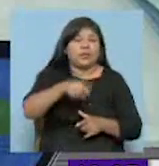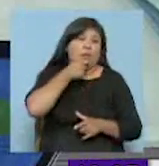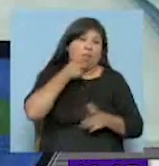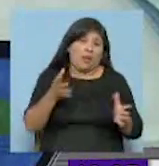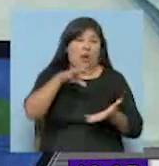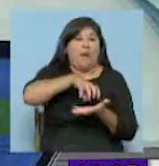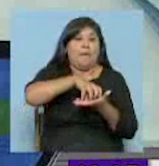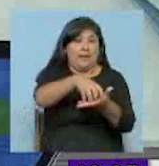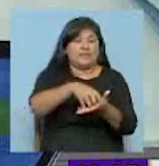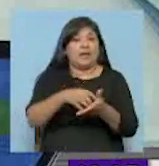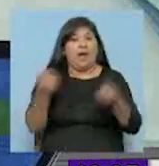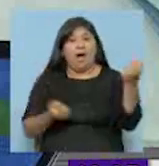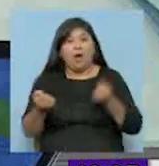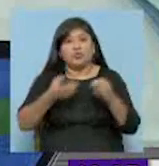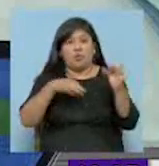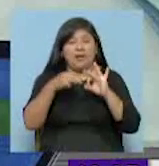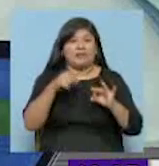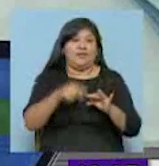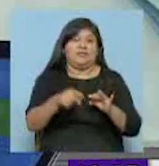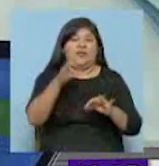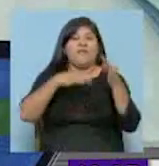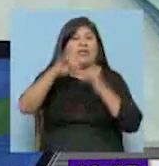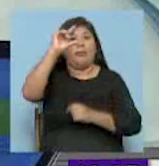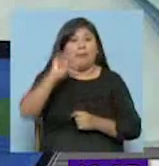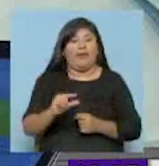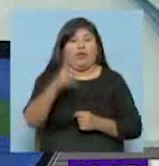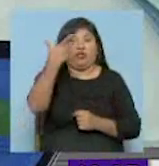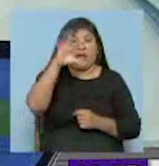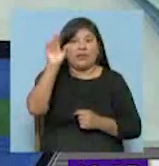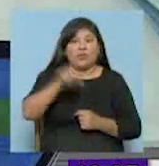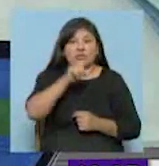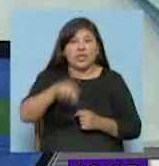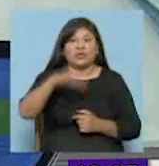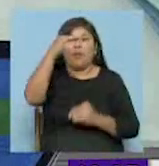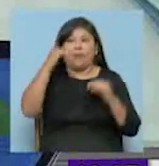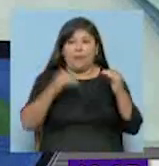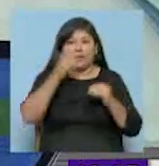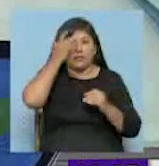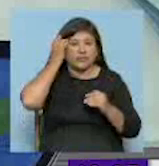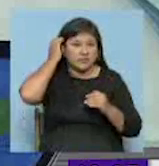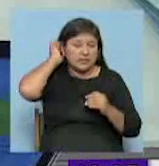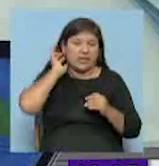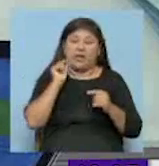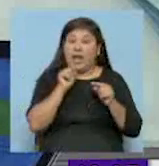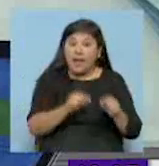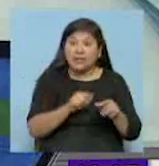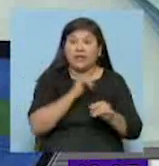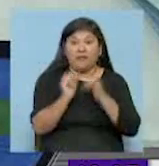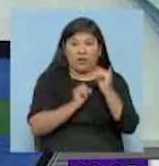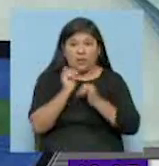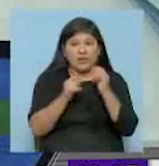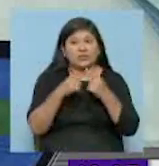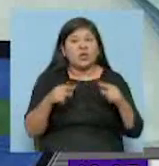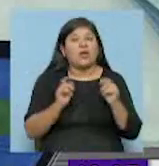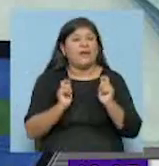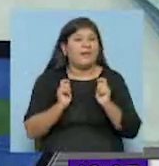un 30% en los últimos 5 meses. Este informe o esta noticia la dio el gerente de